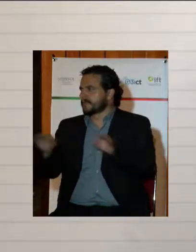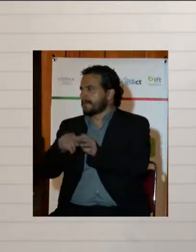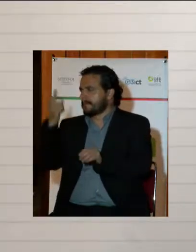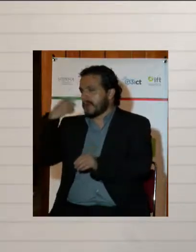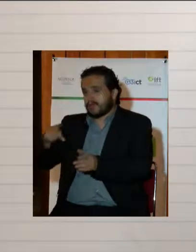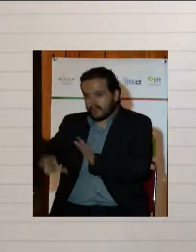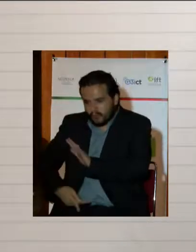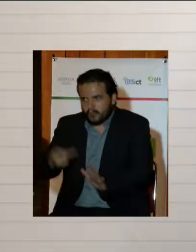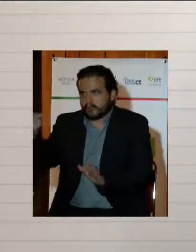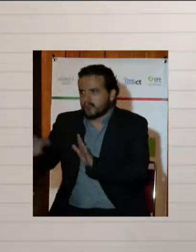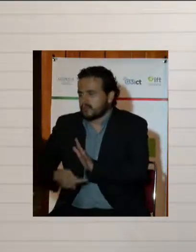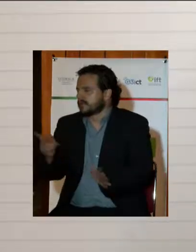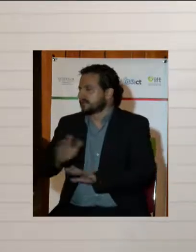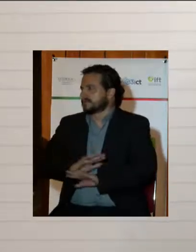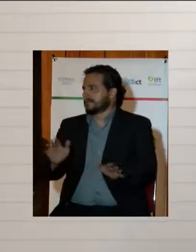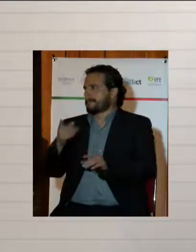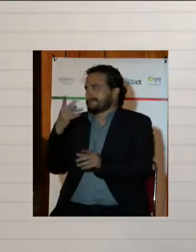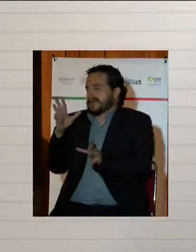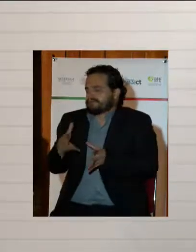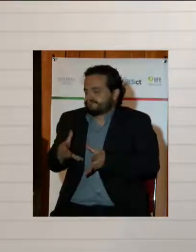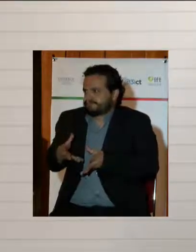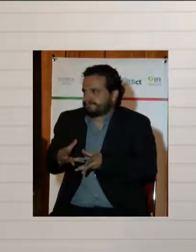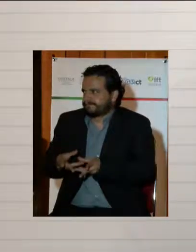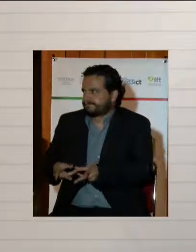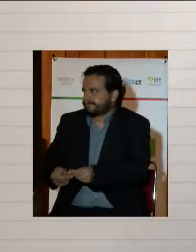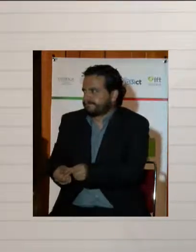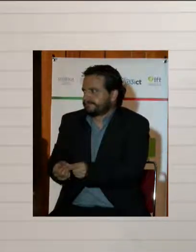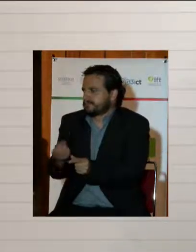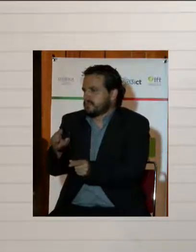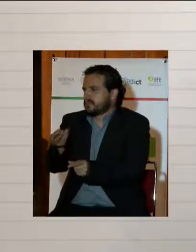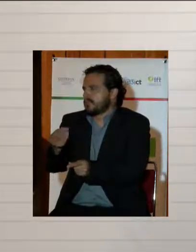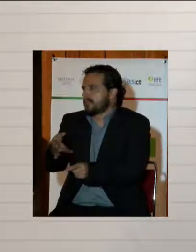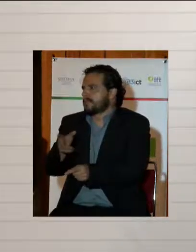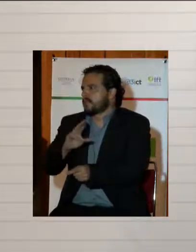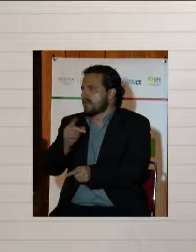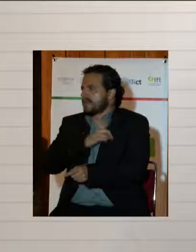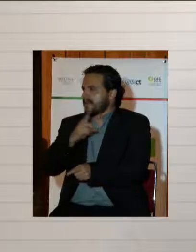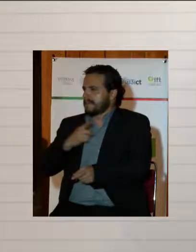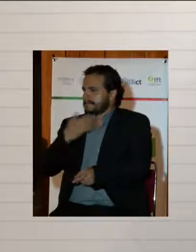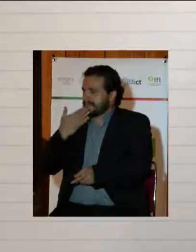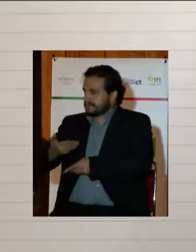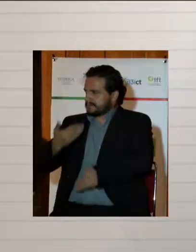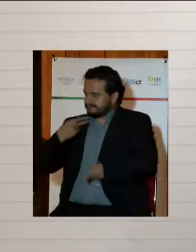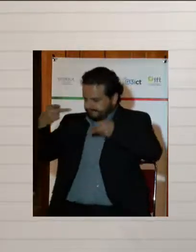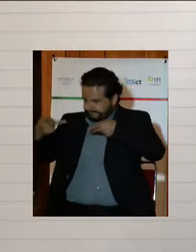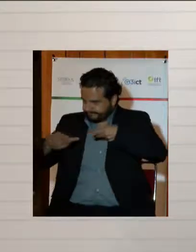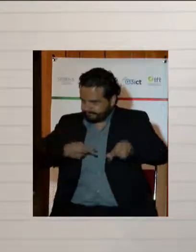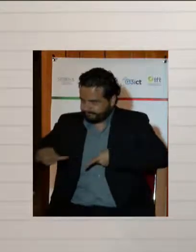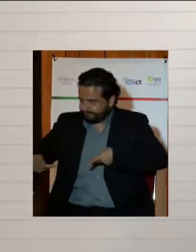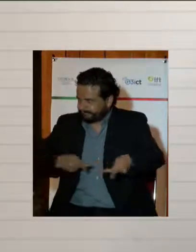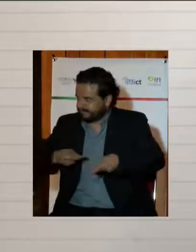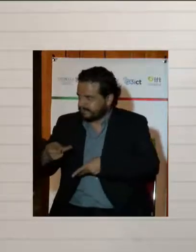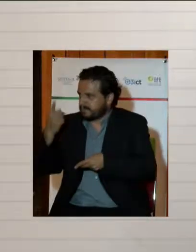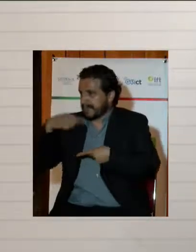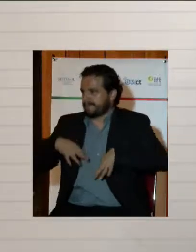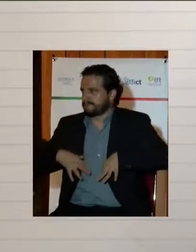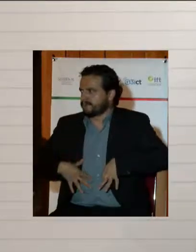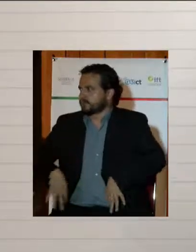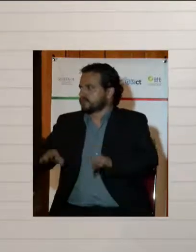tener gastos inútiles. Y el segundo que dijo es que el fundador tiene esta cultura introyectada y es lo